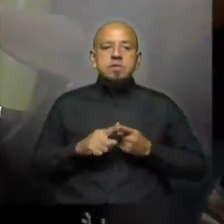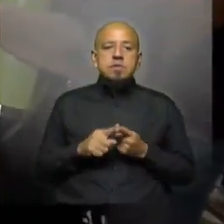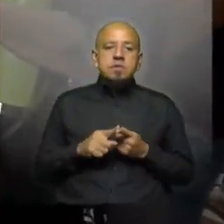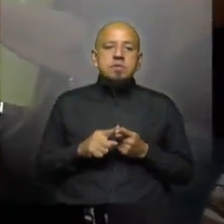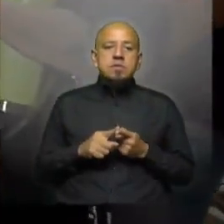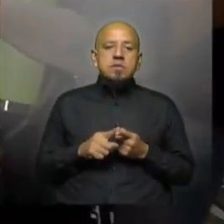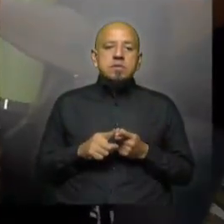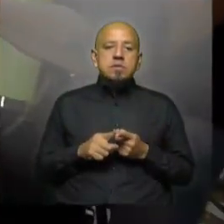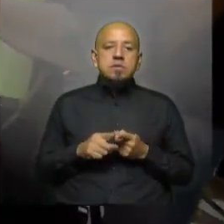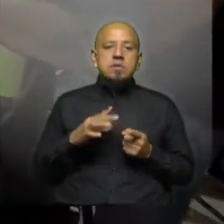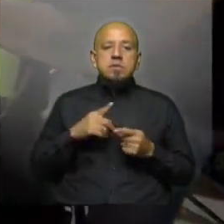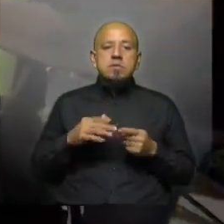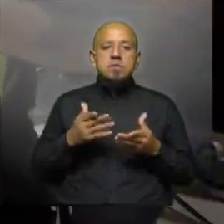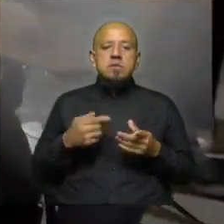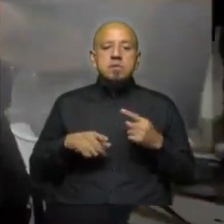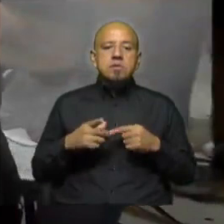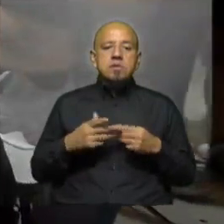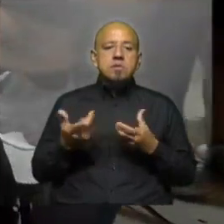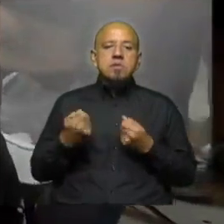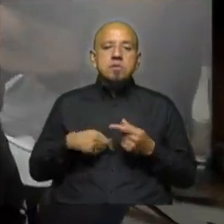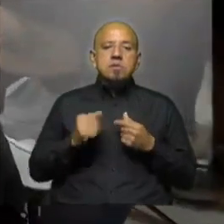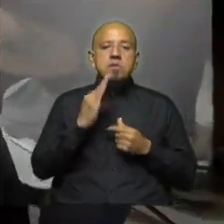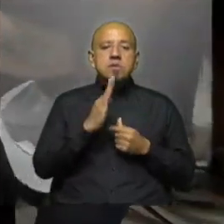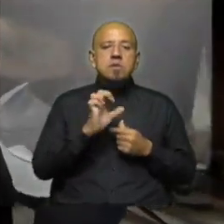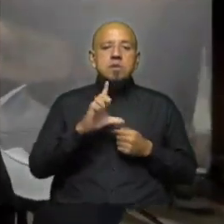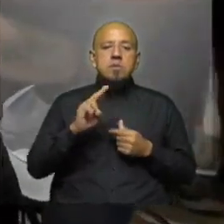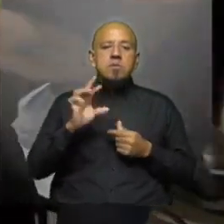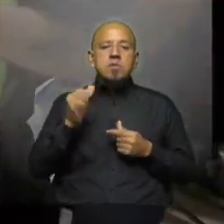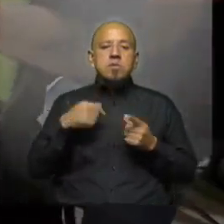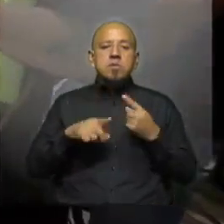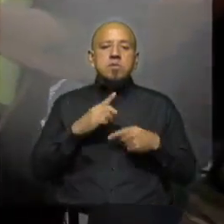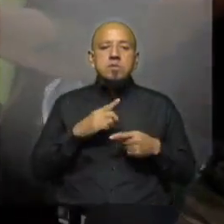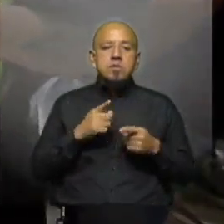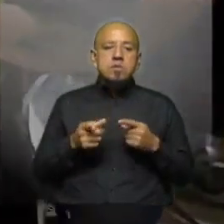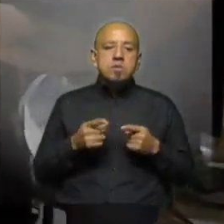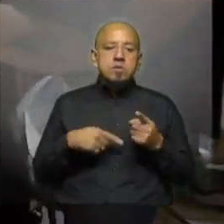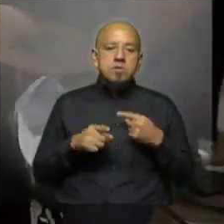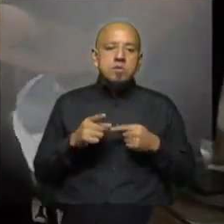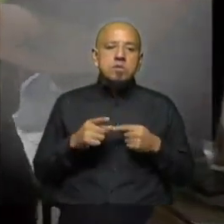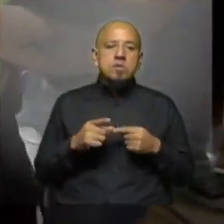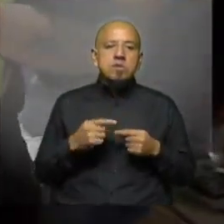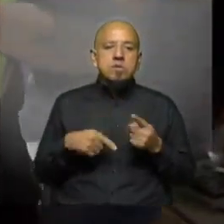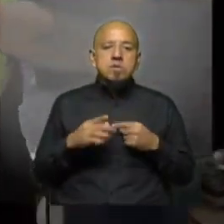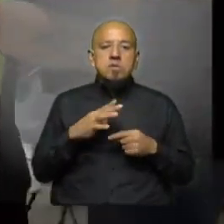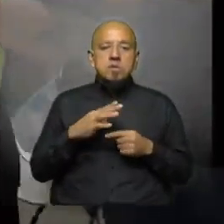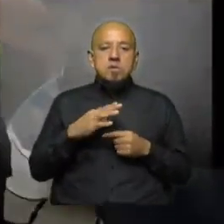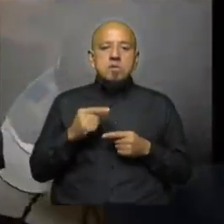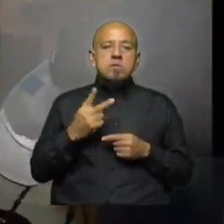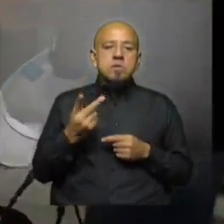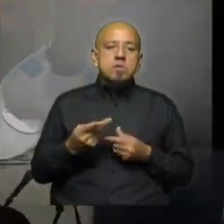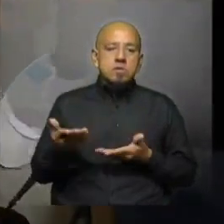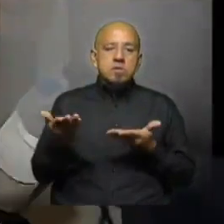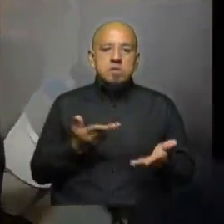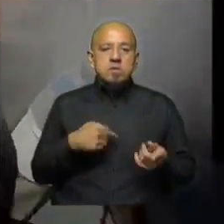que, de la que es parte y da una mano también Perusa Medina, que justo ayer estuvimos viendo una nota con ella. Así que bueno, ya saben, estas dos invitaciones